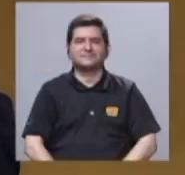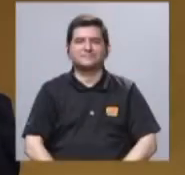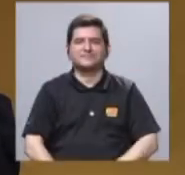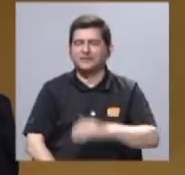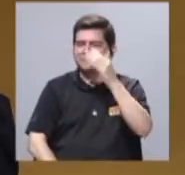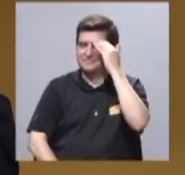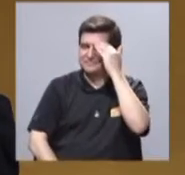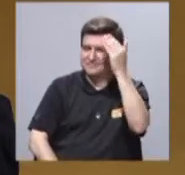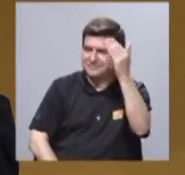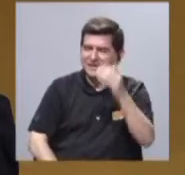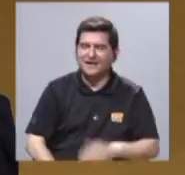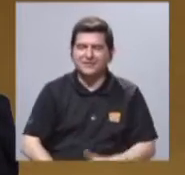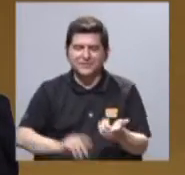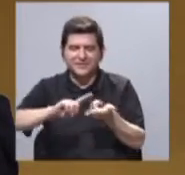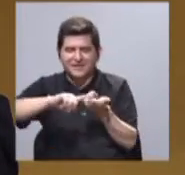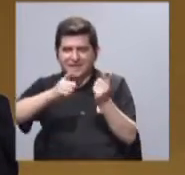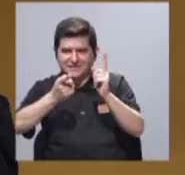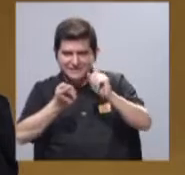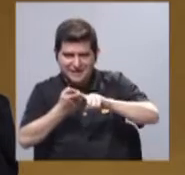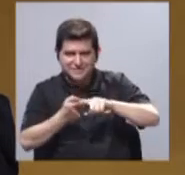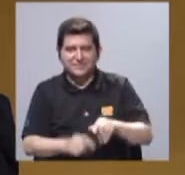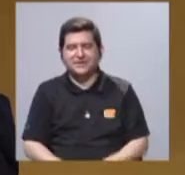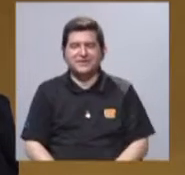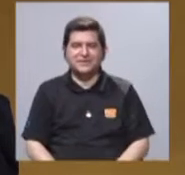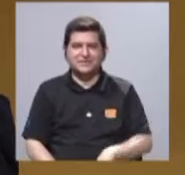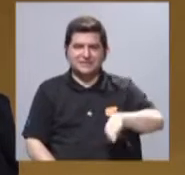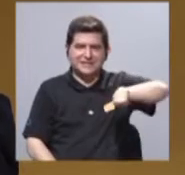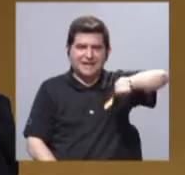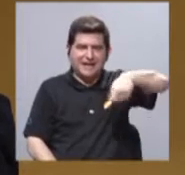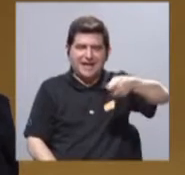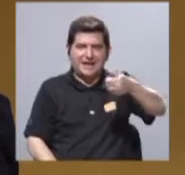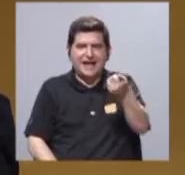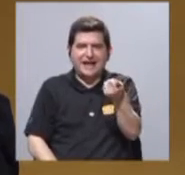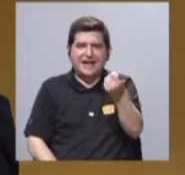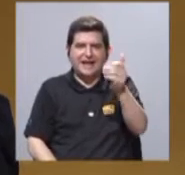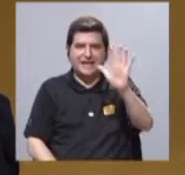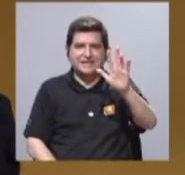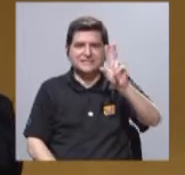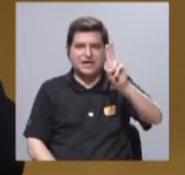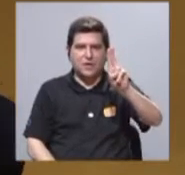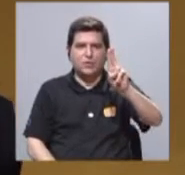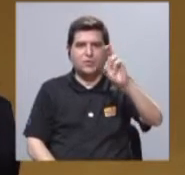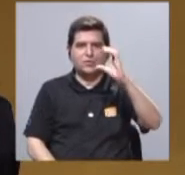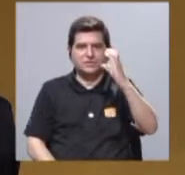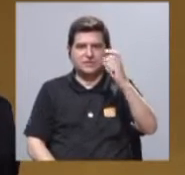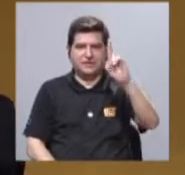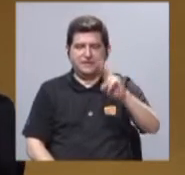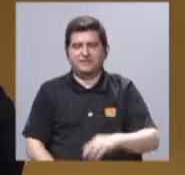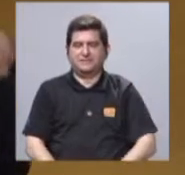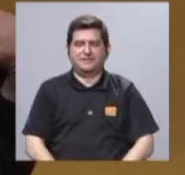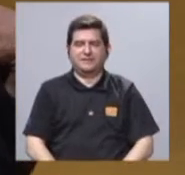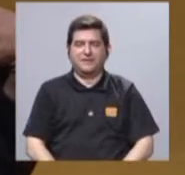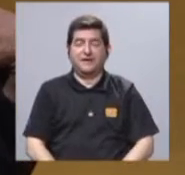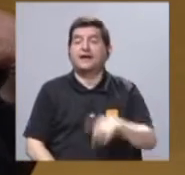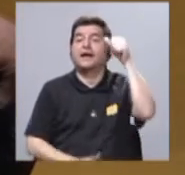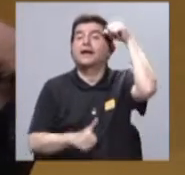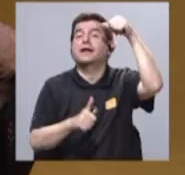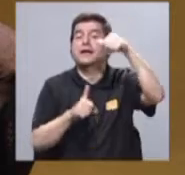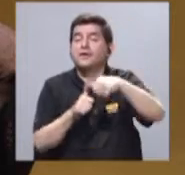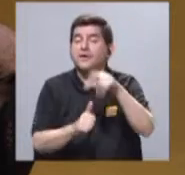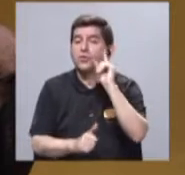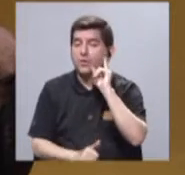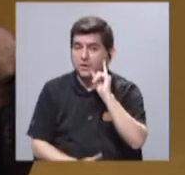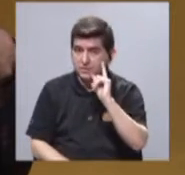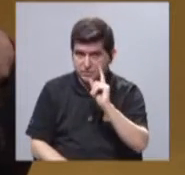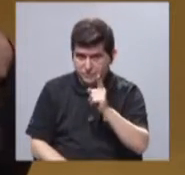los saludamos amigas y amigos de canal 15 a cr y los combinamos